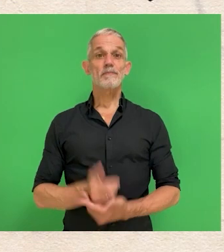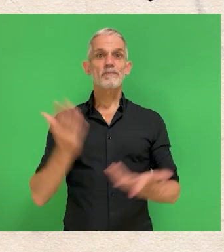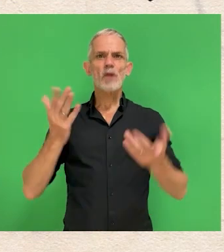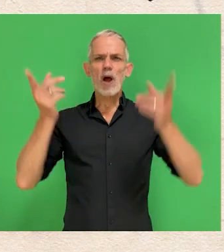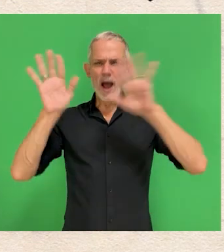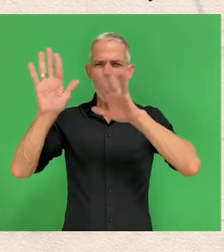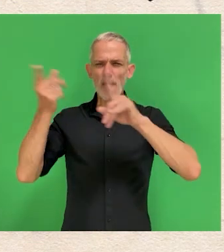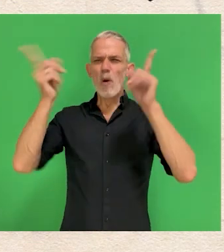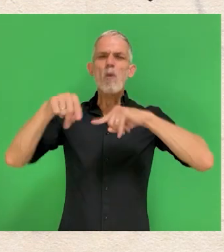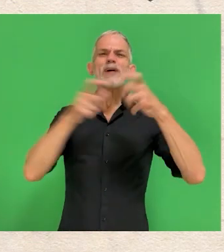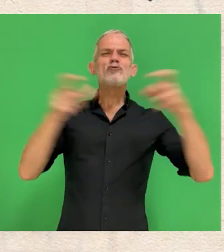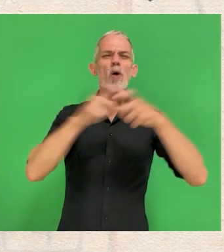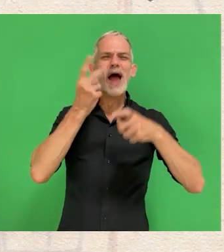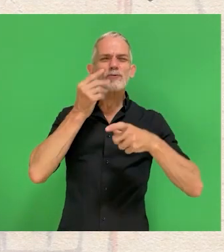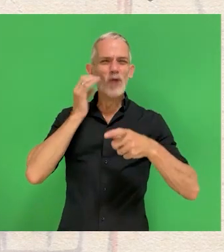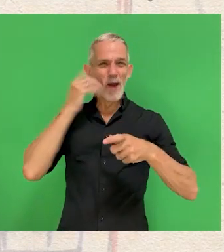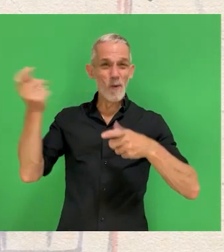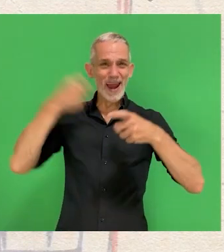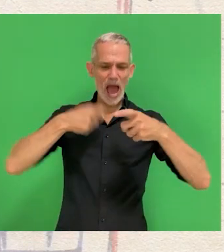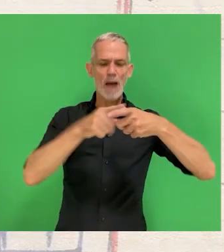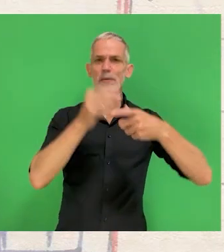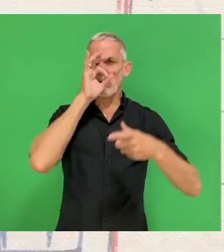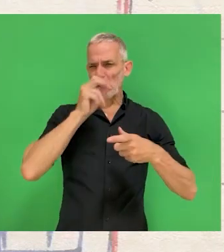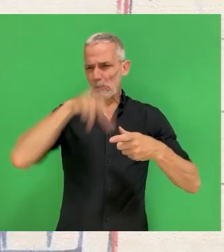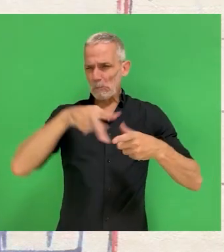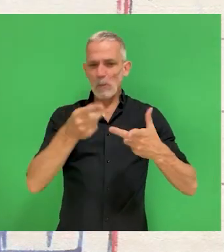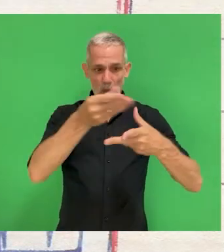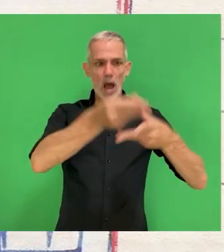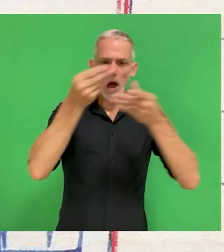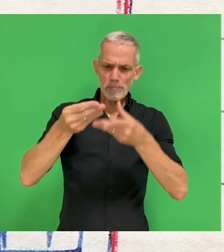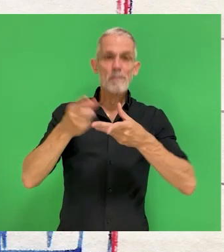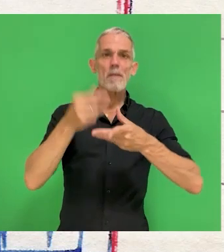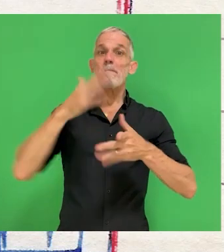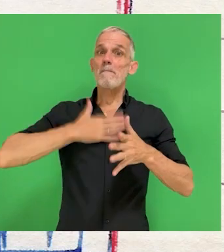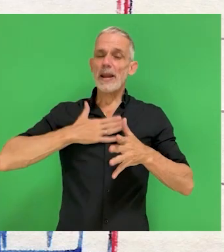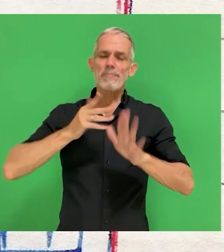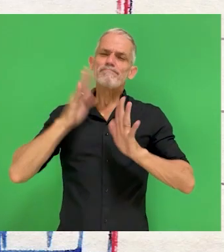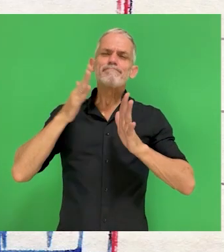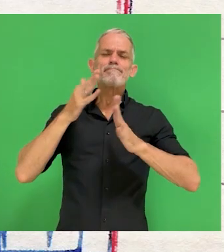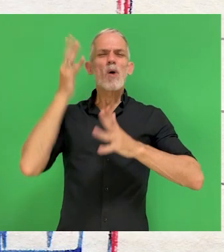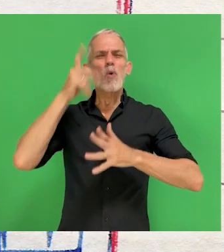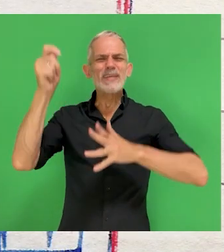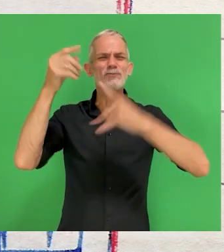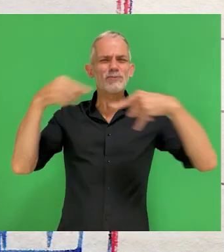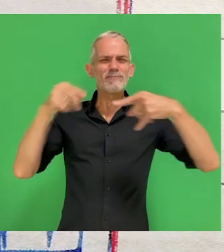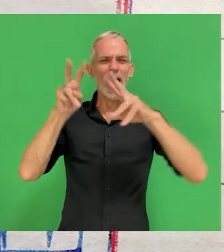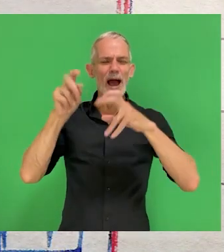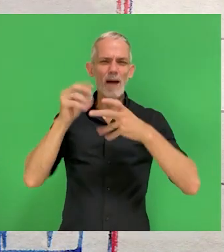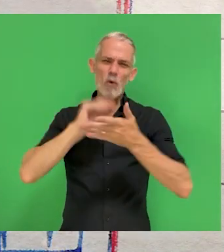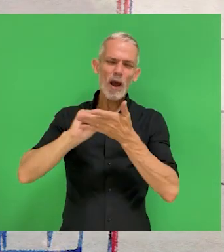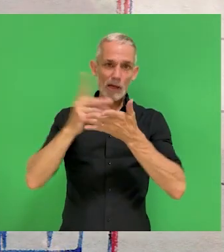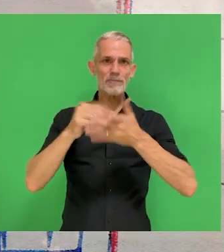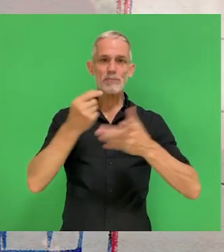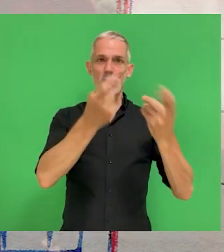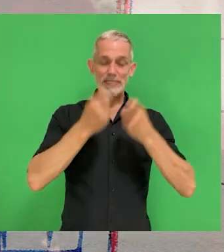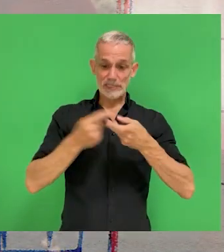aquellos papeles que nunca había mirado. Para mí eran los habeas corpus. Los iba a necesitar para hacer la presentación. Recién